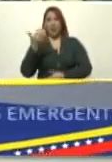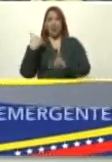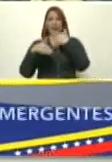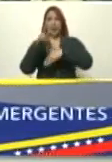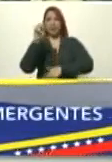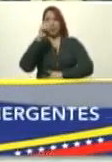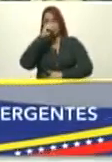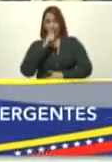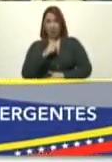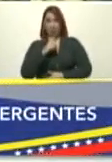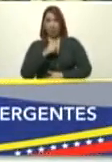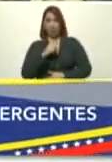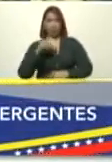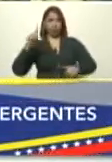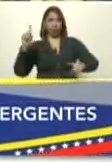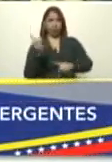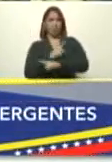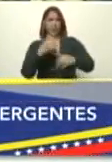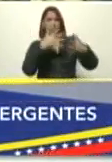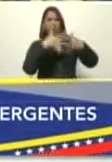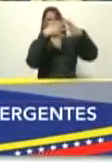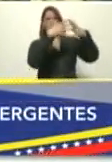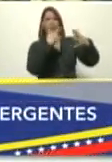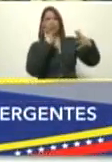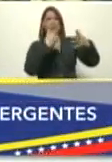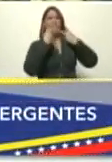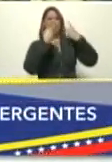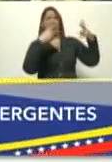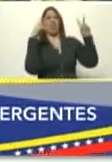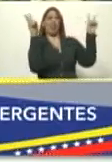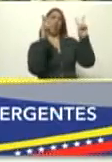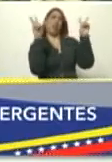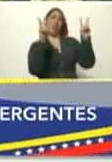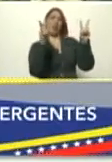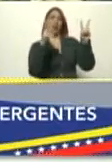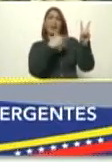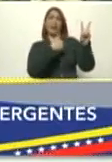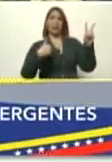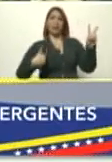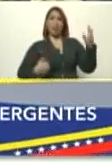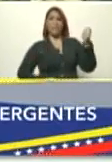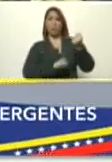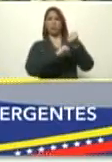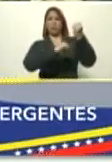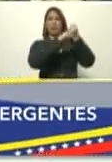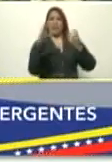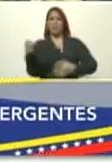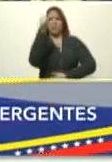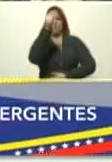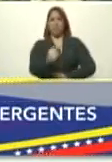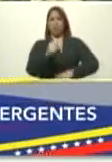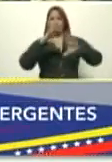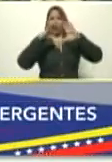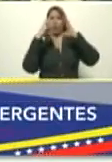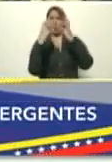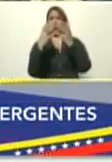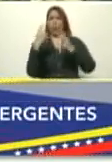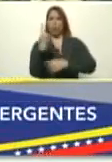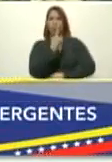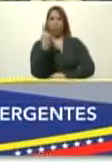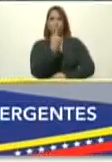inmediatamente el Imperio estadounidense declaró victoria y pretendió impulsar e imponer un mundo unipolar.